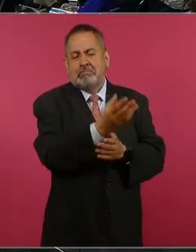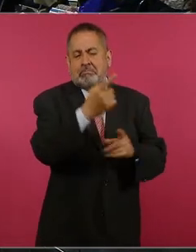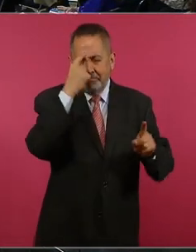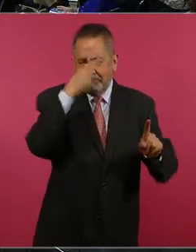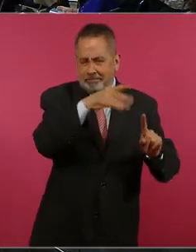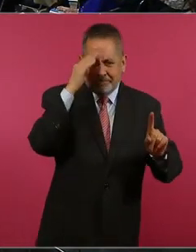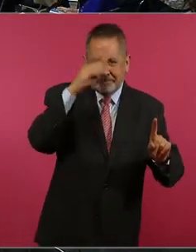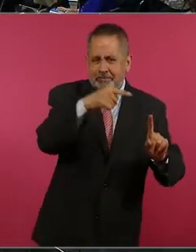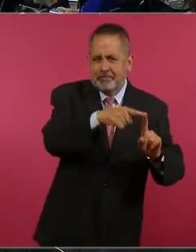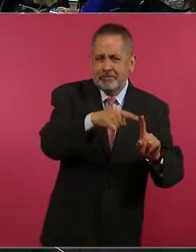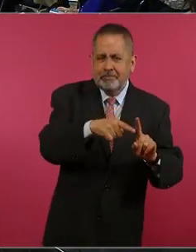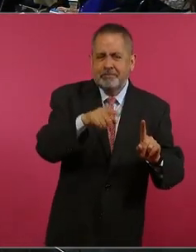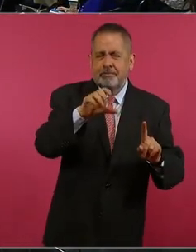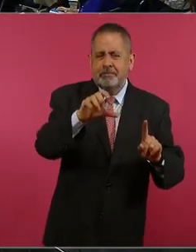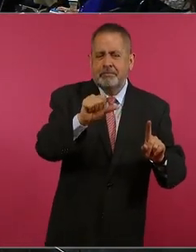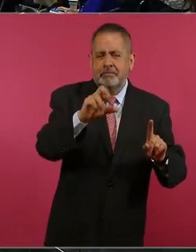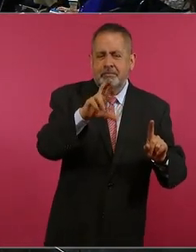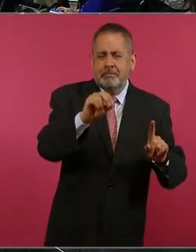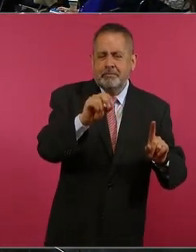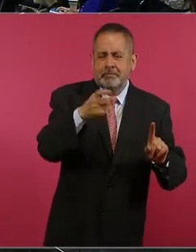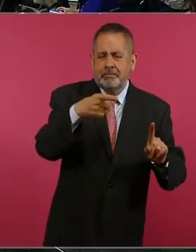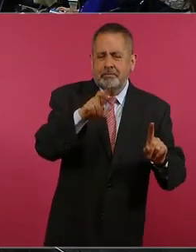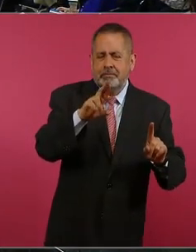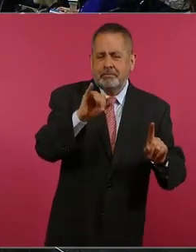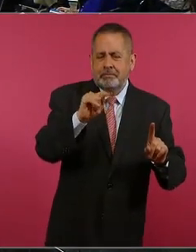al señor Caro Quintero